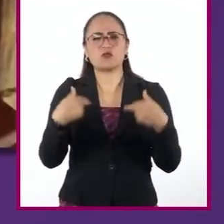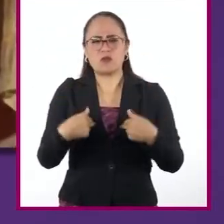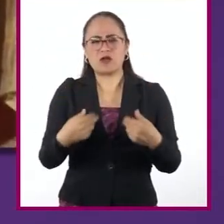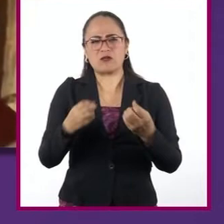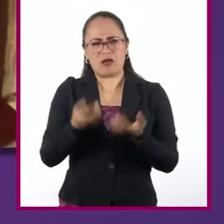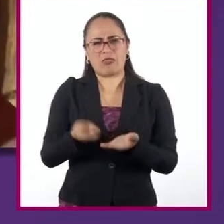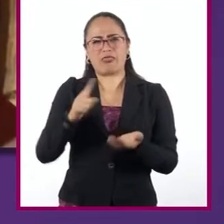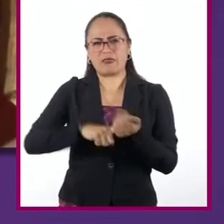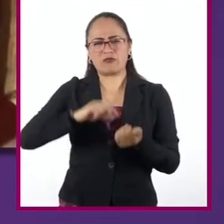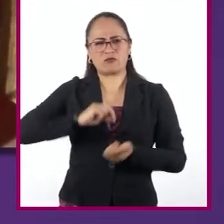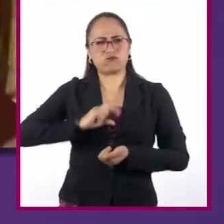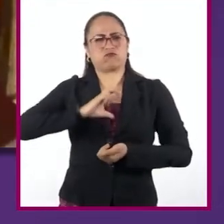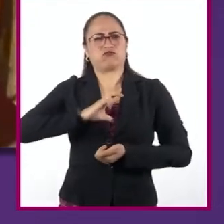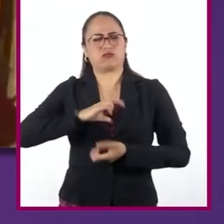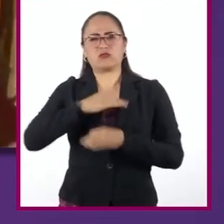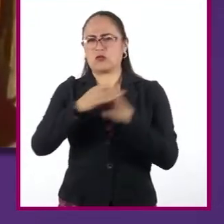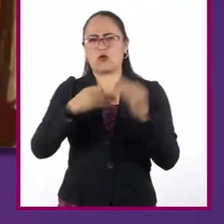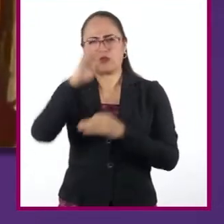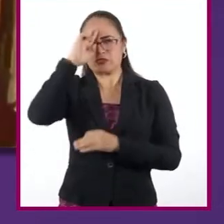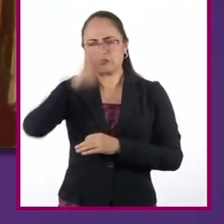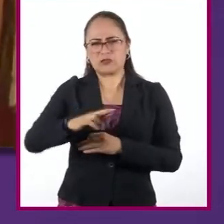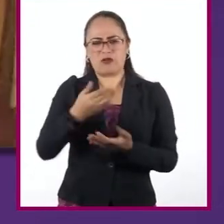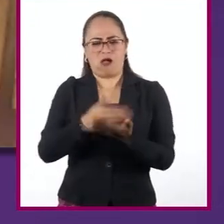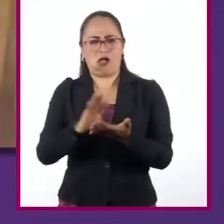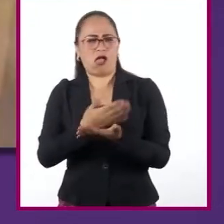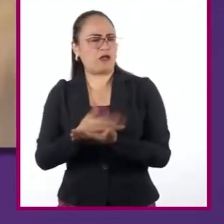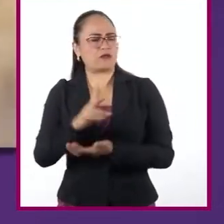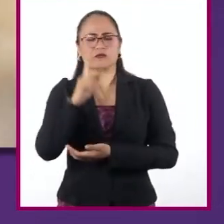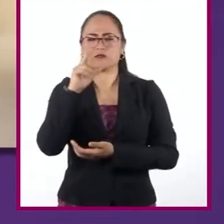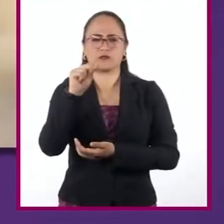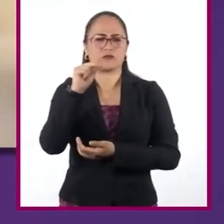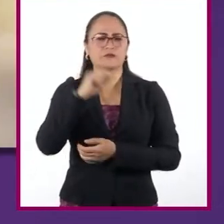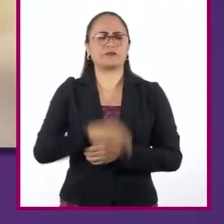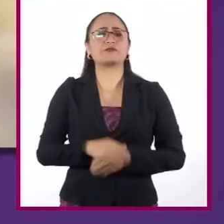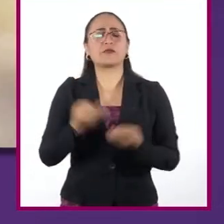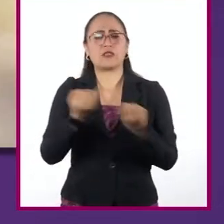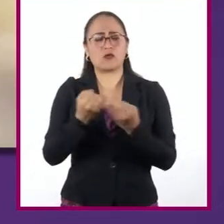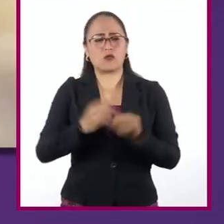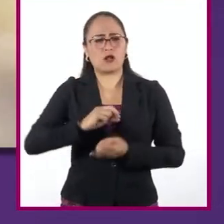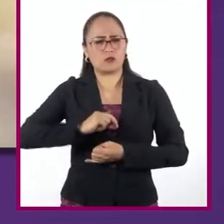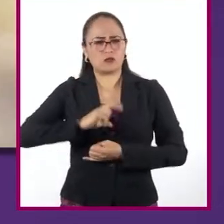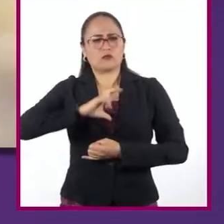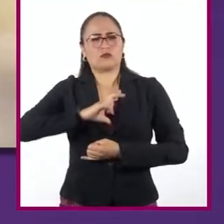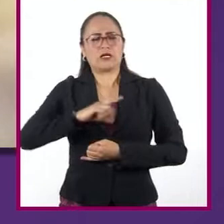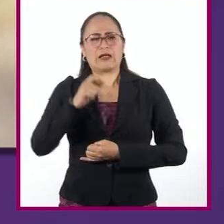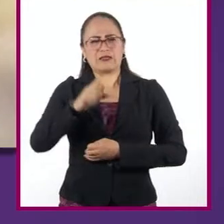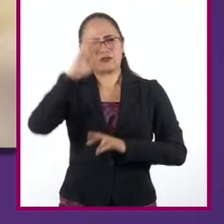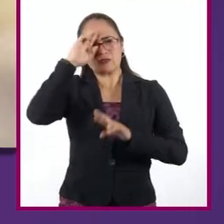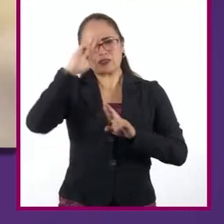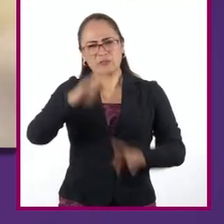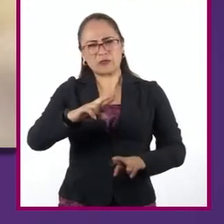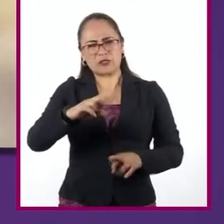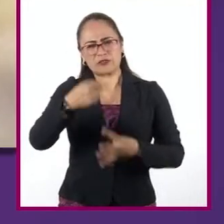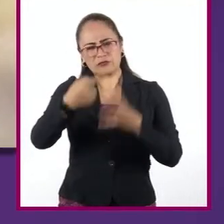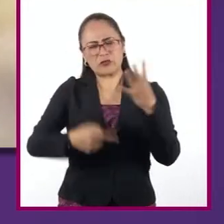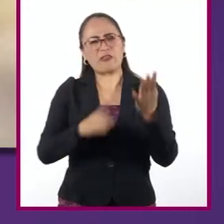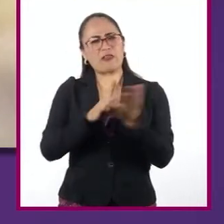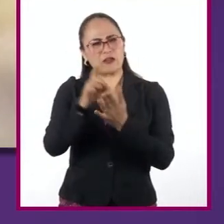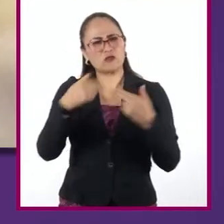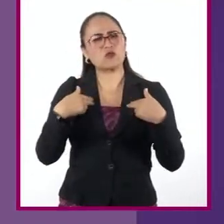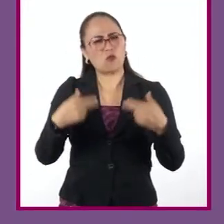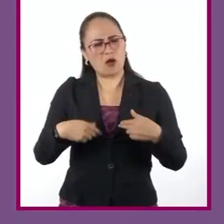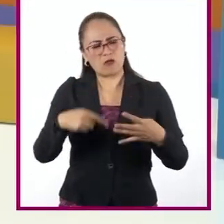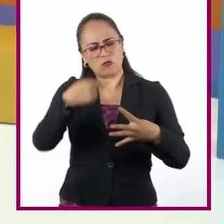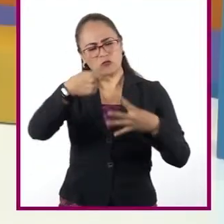dignidad, sin distinción ni señalamientos. Al respetar la dignidad humana, garantizamos el cumplimiento de nuestros derechos